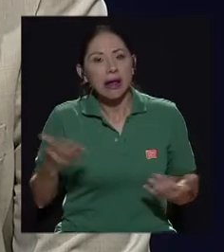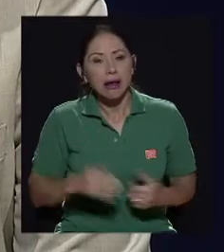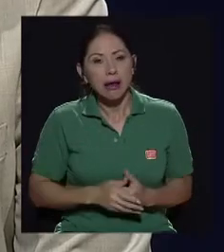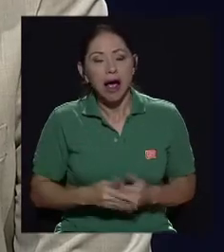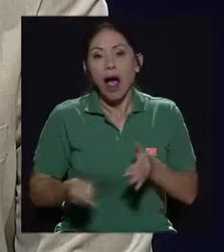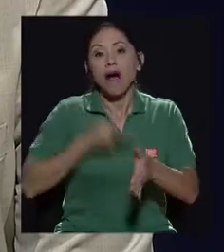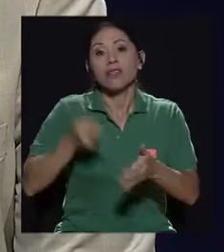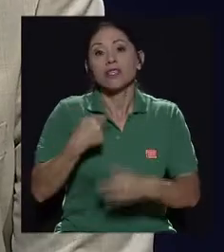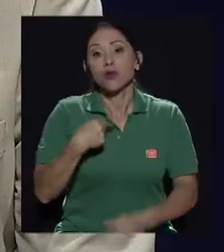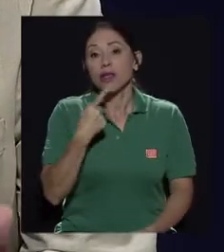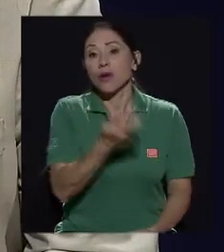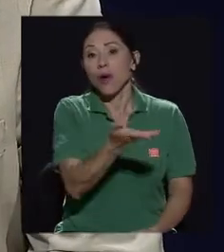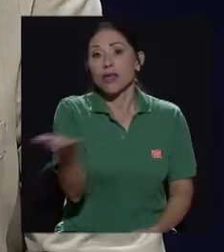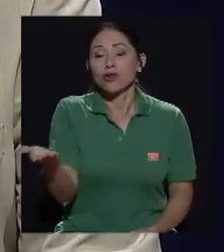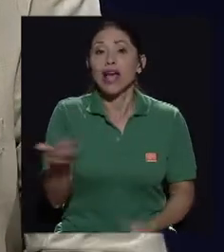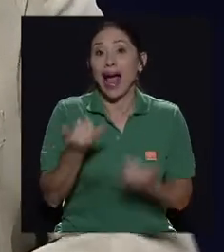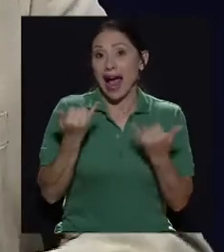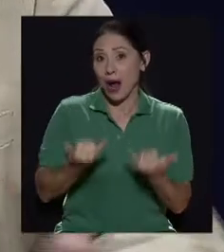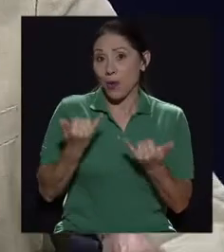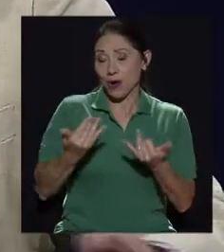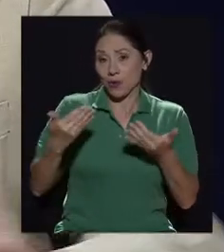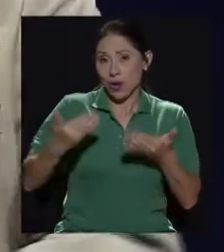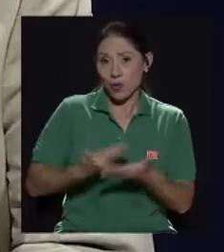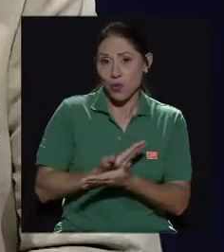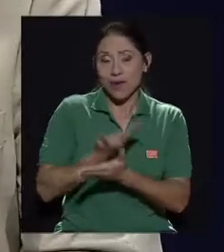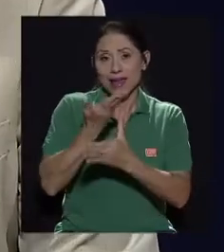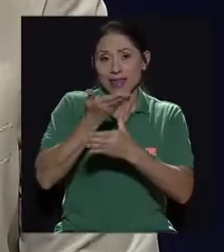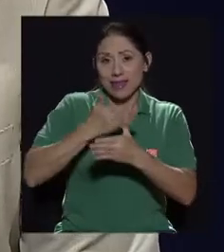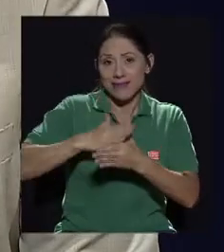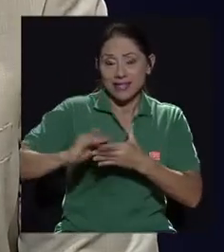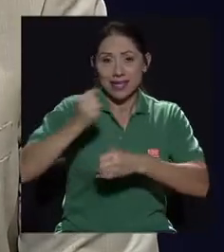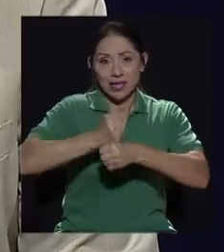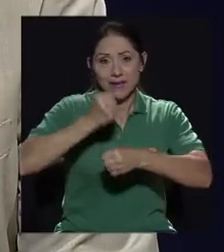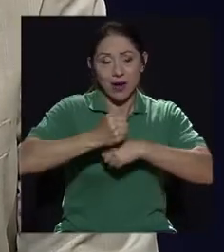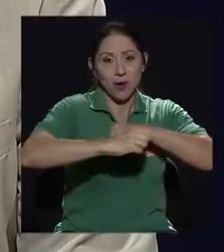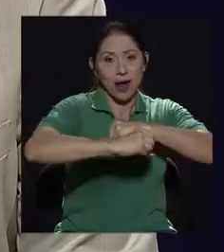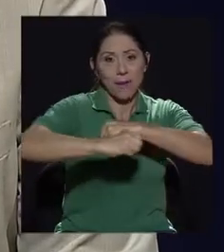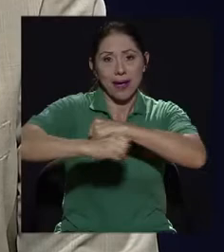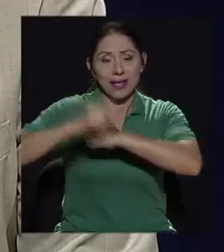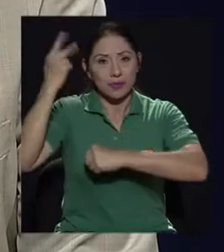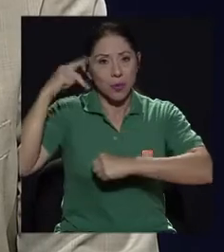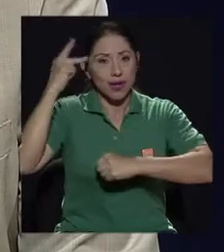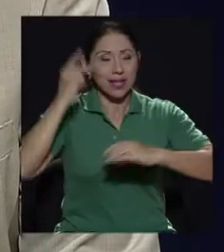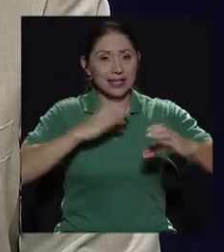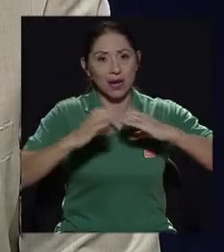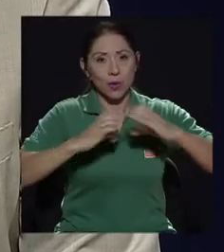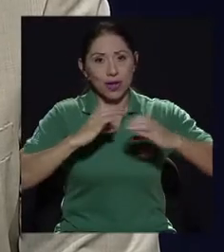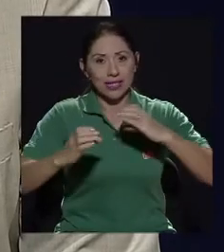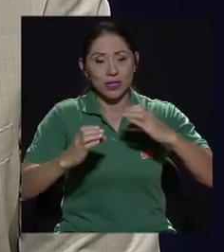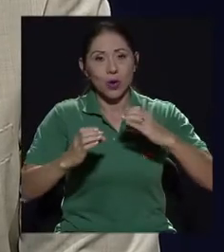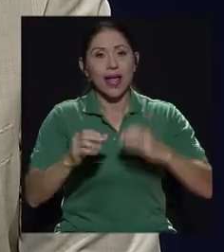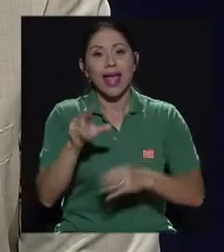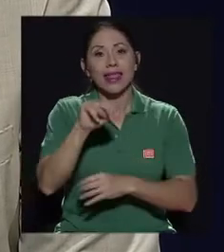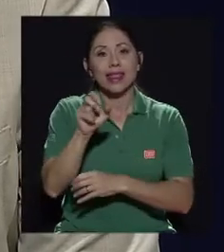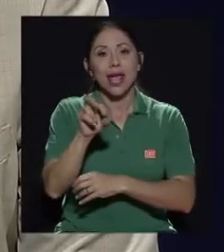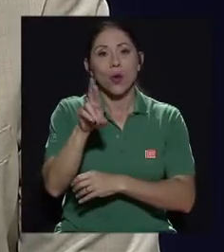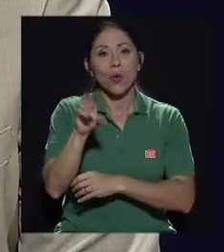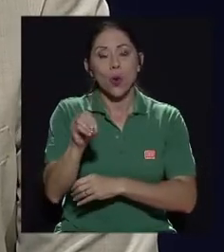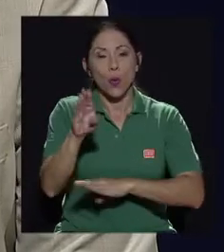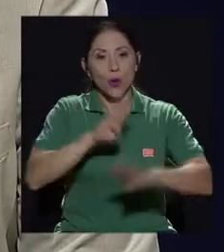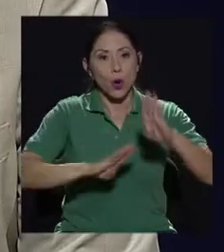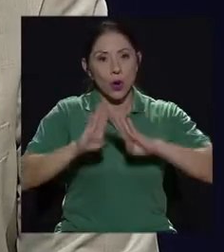a veces yo les digo hay una nueva división en el trabajo de las campañas políticas y la comunicación que es la